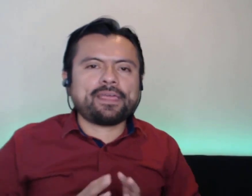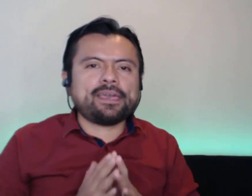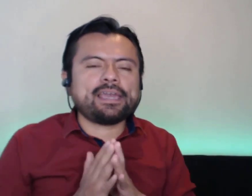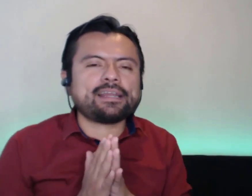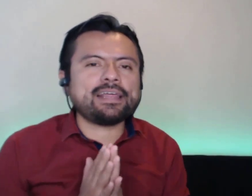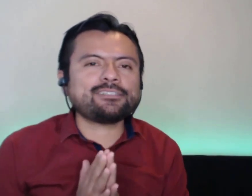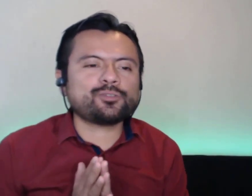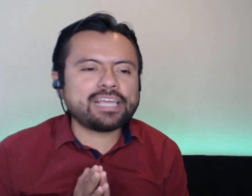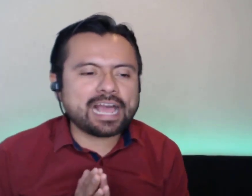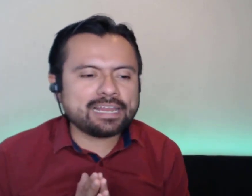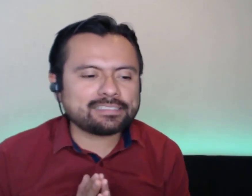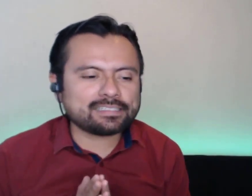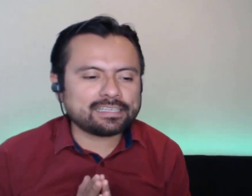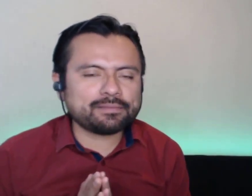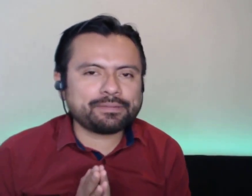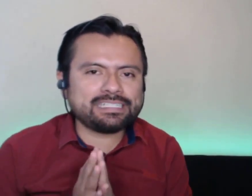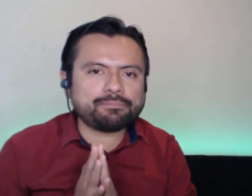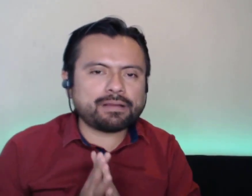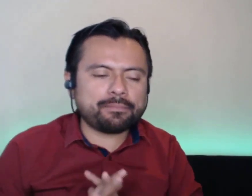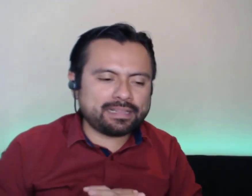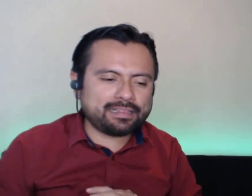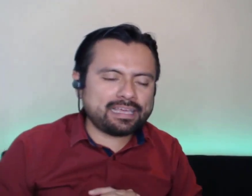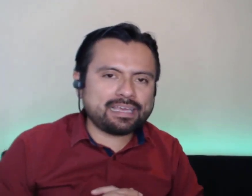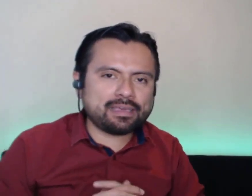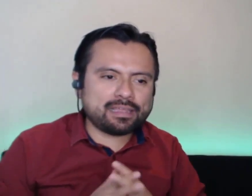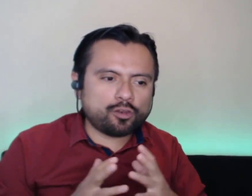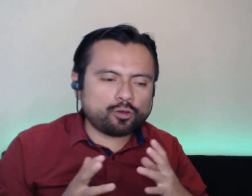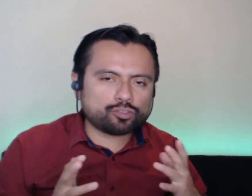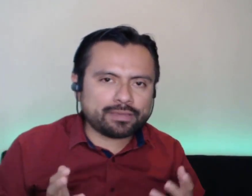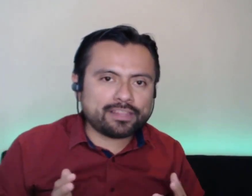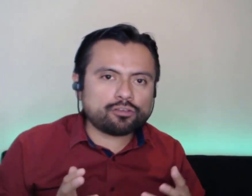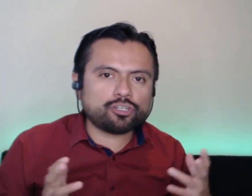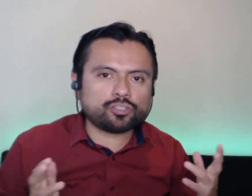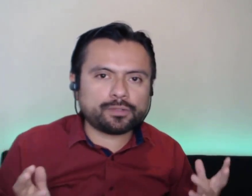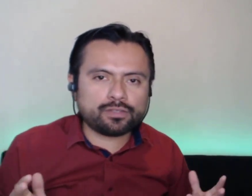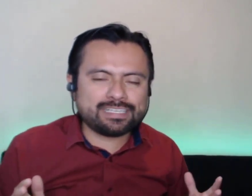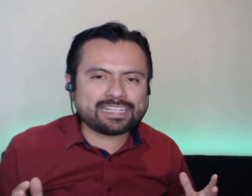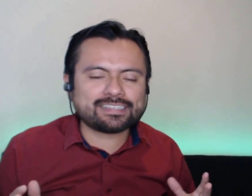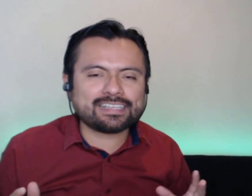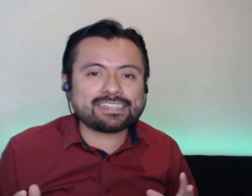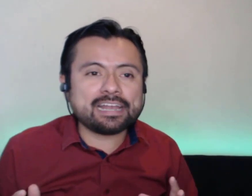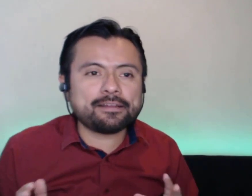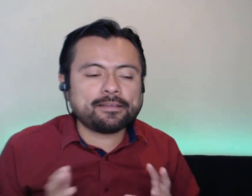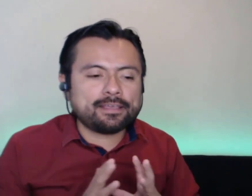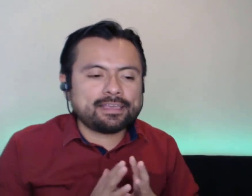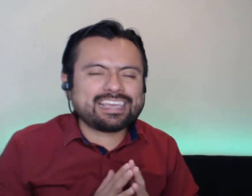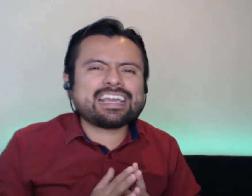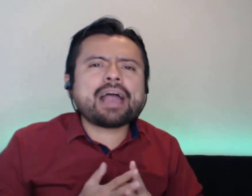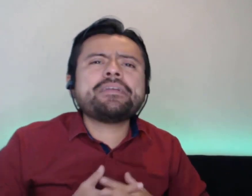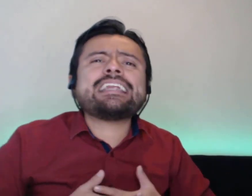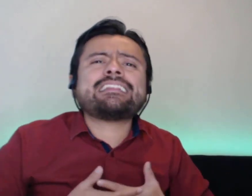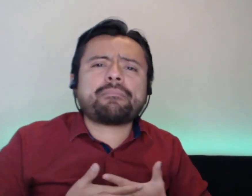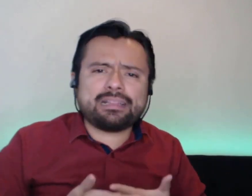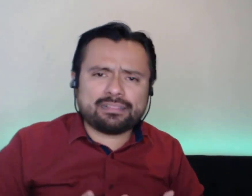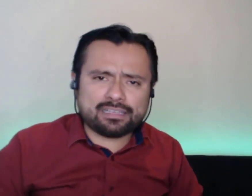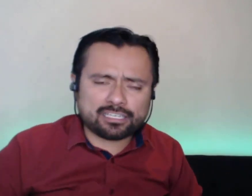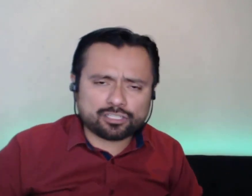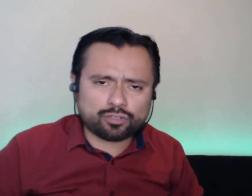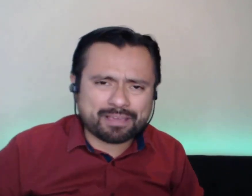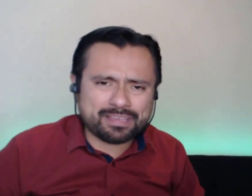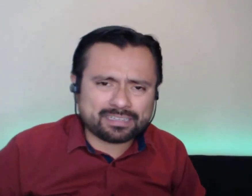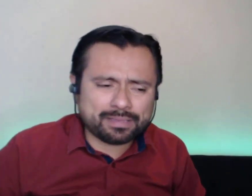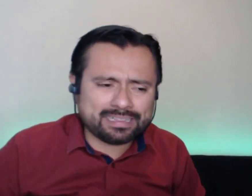en redes sociales principalmente los medios y los periodistas que están que abiertamente